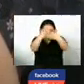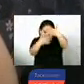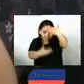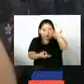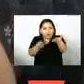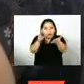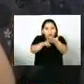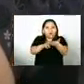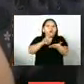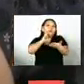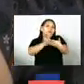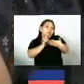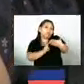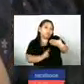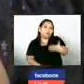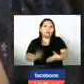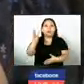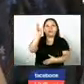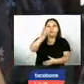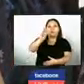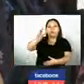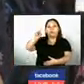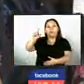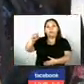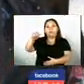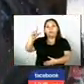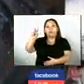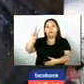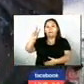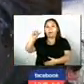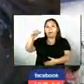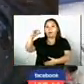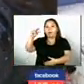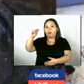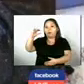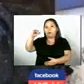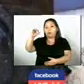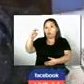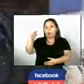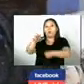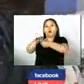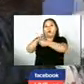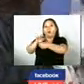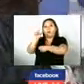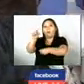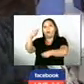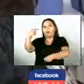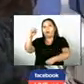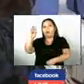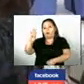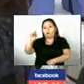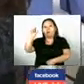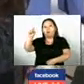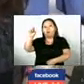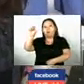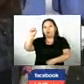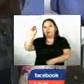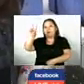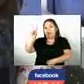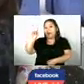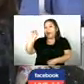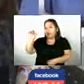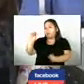este sitio web es el triple de w.va q nación con 19 puntos punto s b ahí